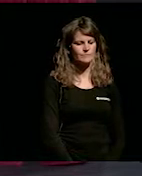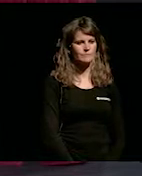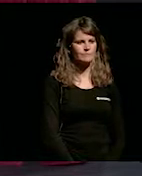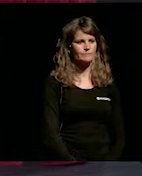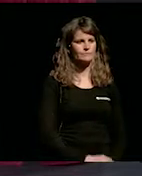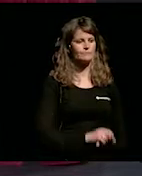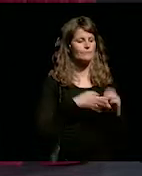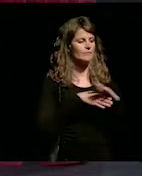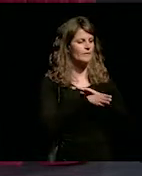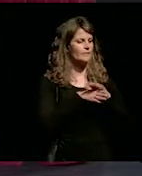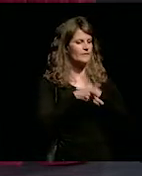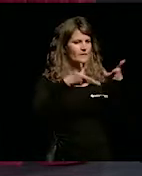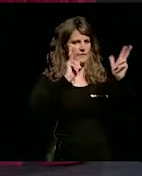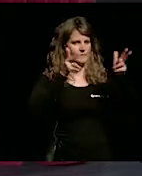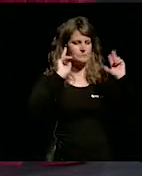Entrada libre.